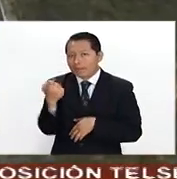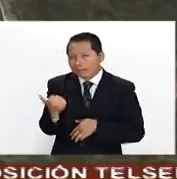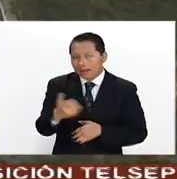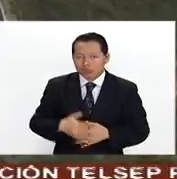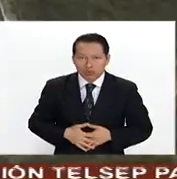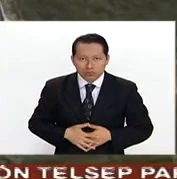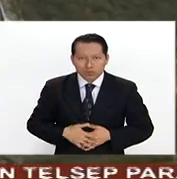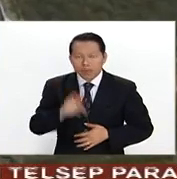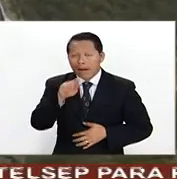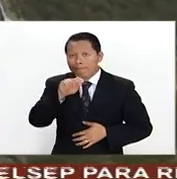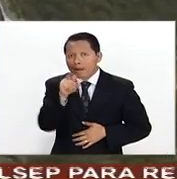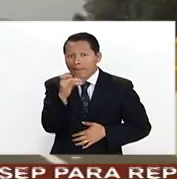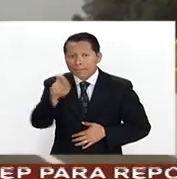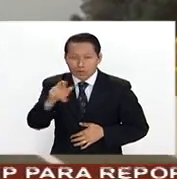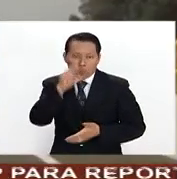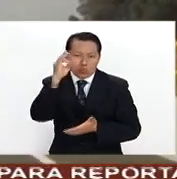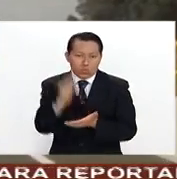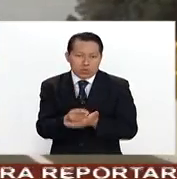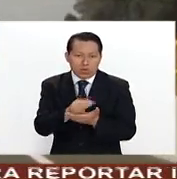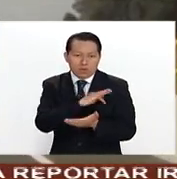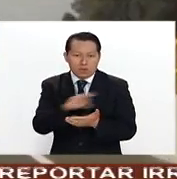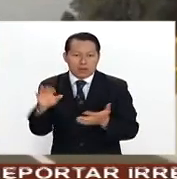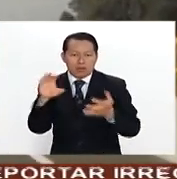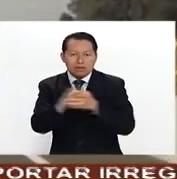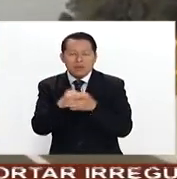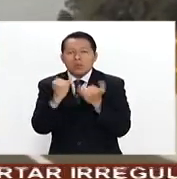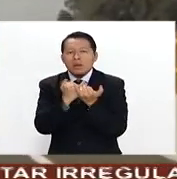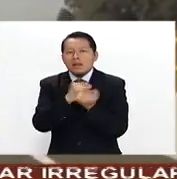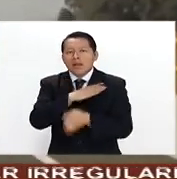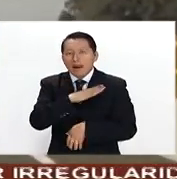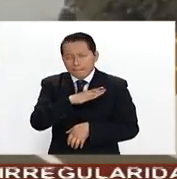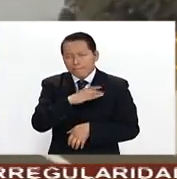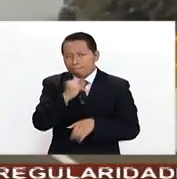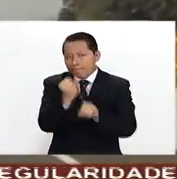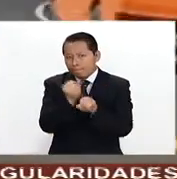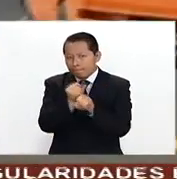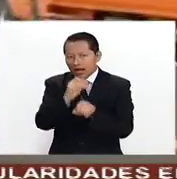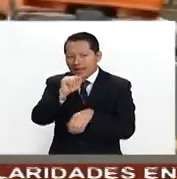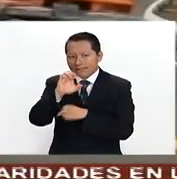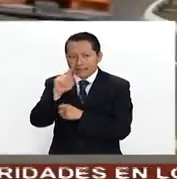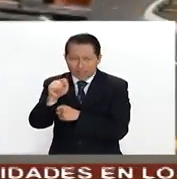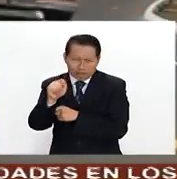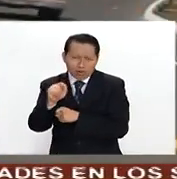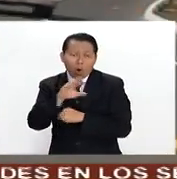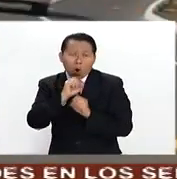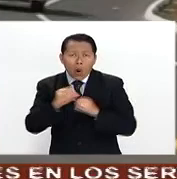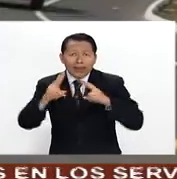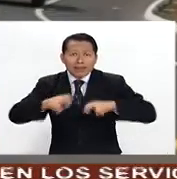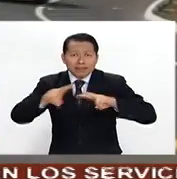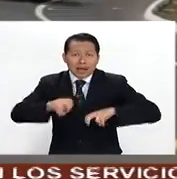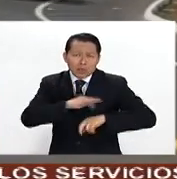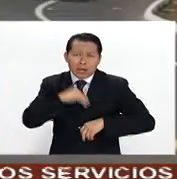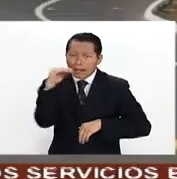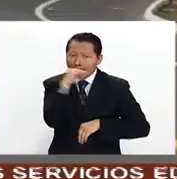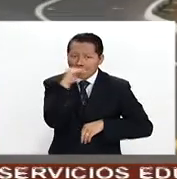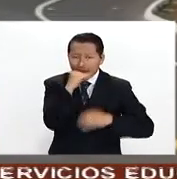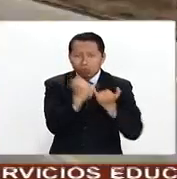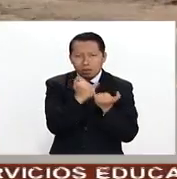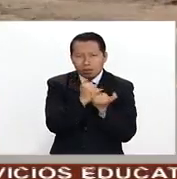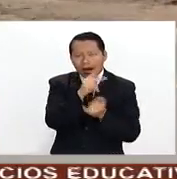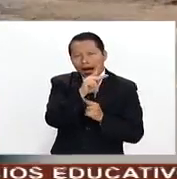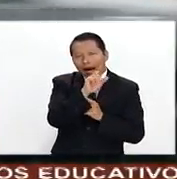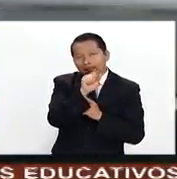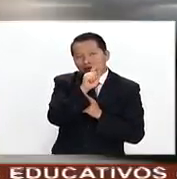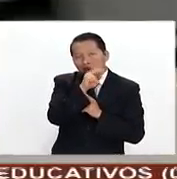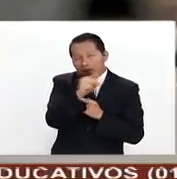726.29 pesos. Mapir, única en su tipo, puede consultarla en la página oficial de la SCT o bien descargarla de forma gratuita desde App Store